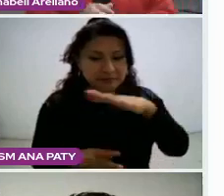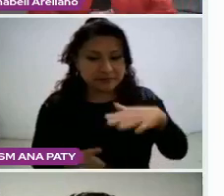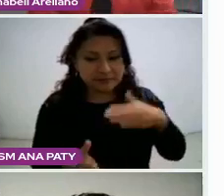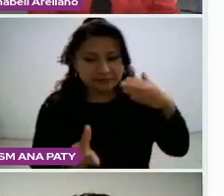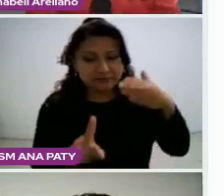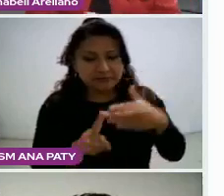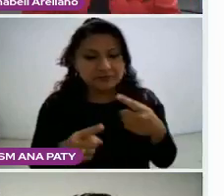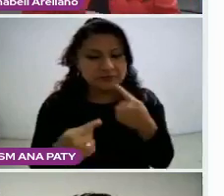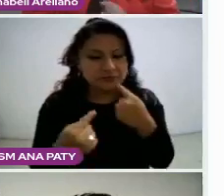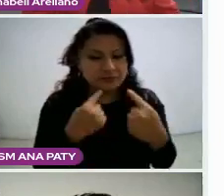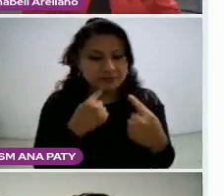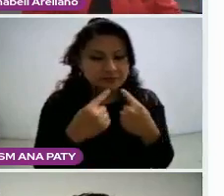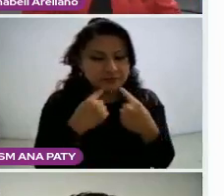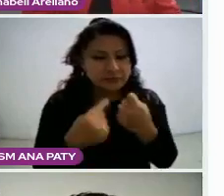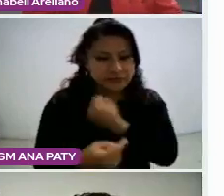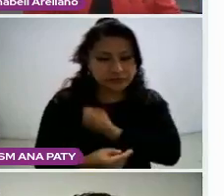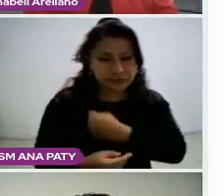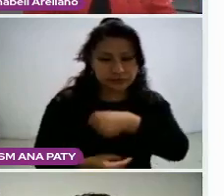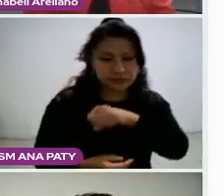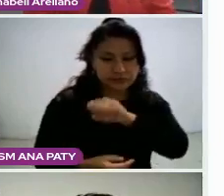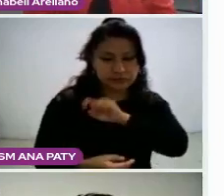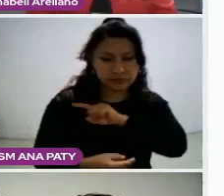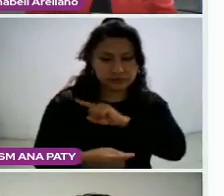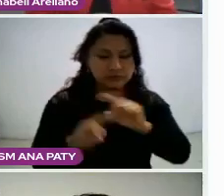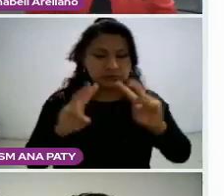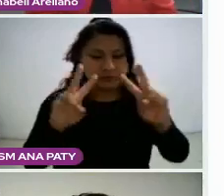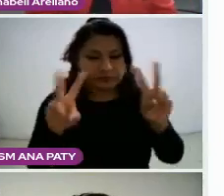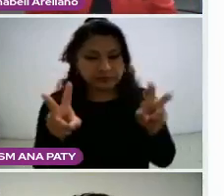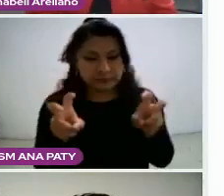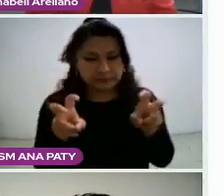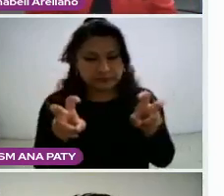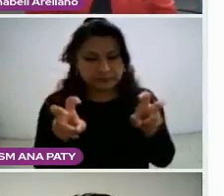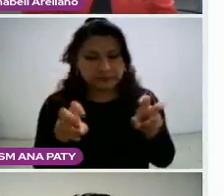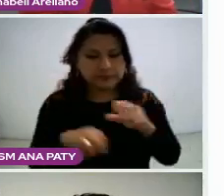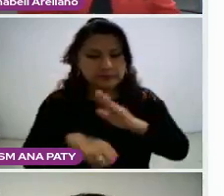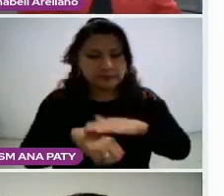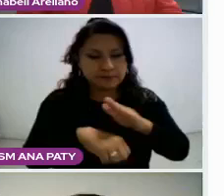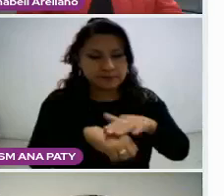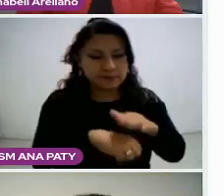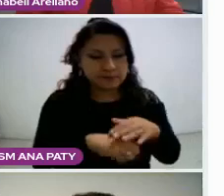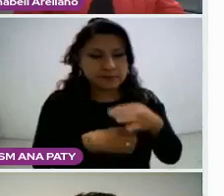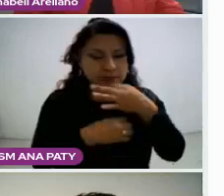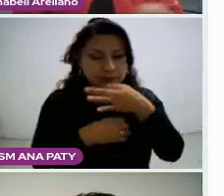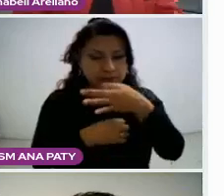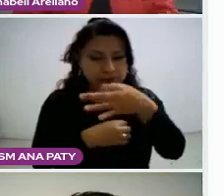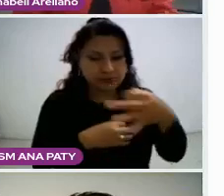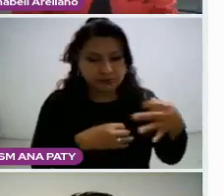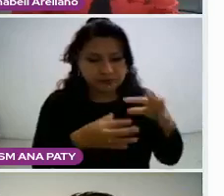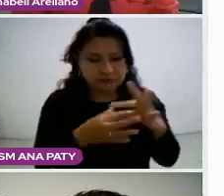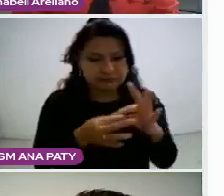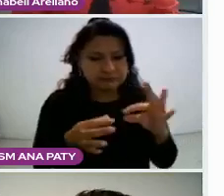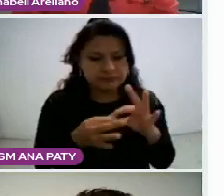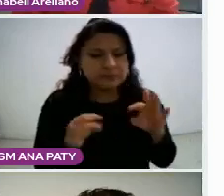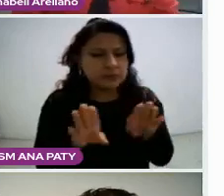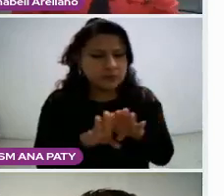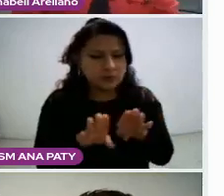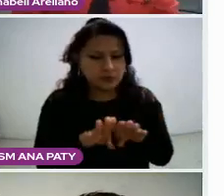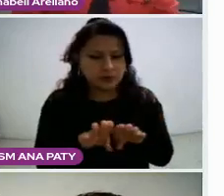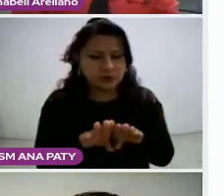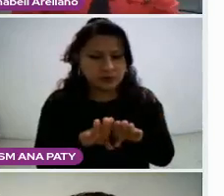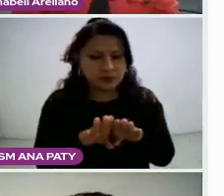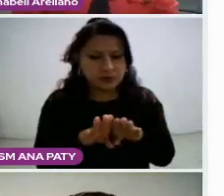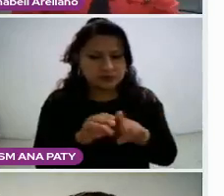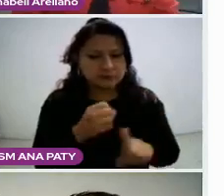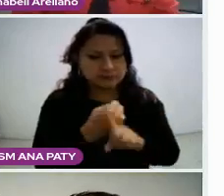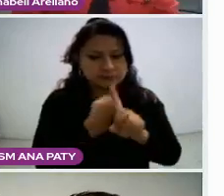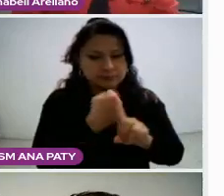puede hacer un poco más la información sobre esta situación que pues nos toca a todos, ¿no? Nos ha tocado a todos.